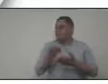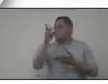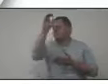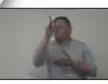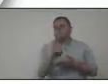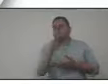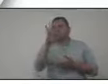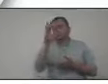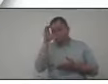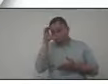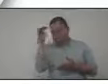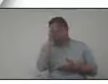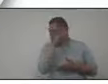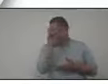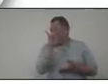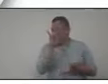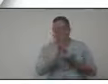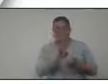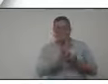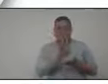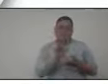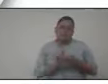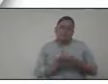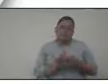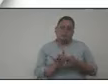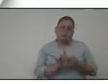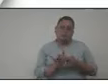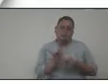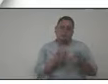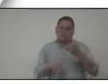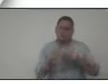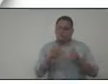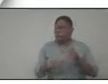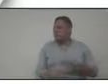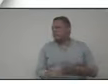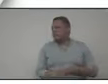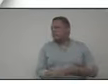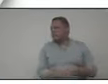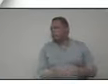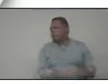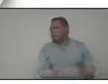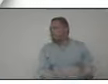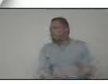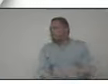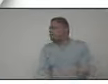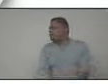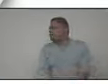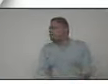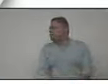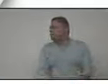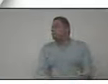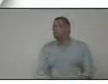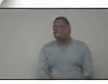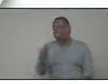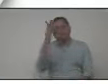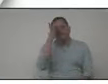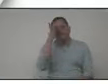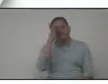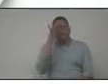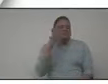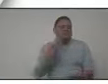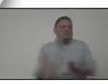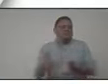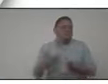consideración el modelo que llevamos aquí en Casanare. Bueno. ¿Cuáles fueron los macromotivos que nos llevaron a